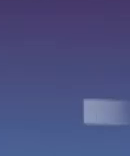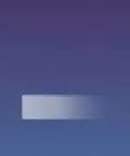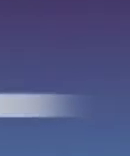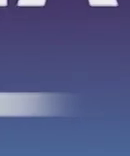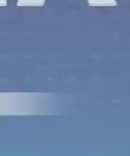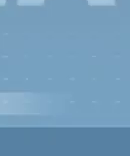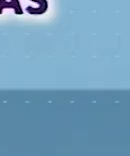¡Gracias!